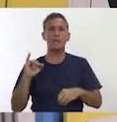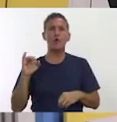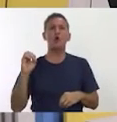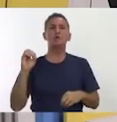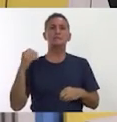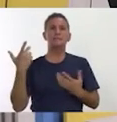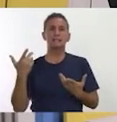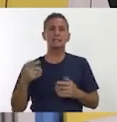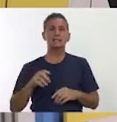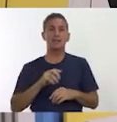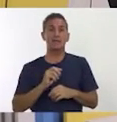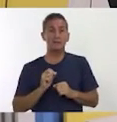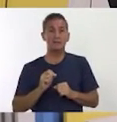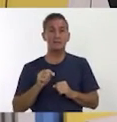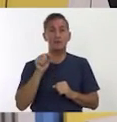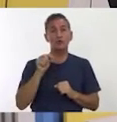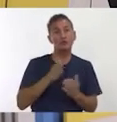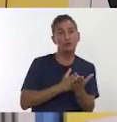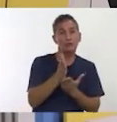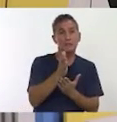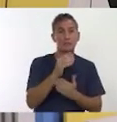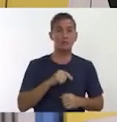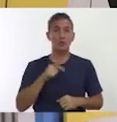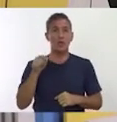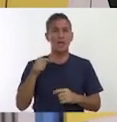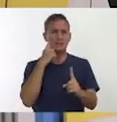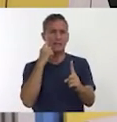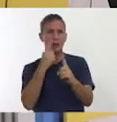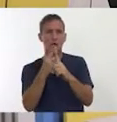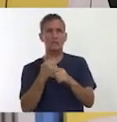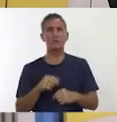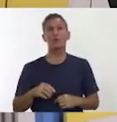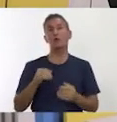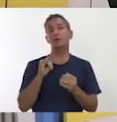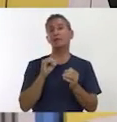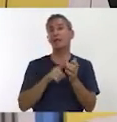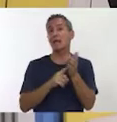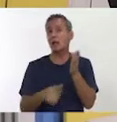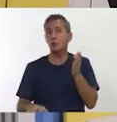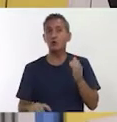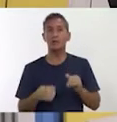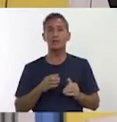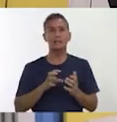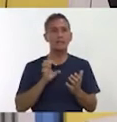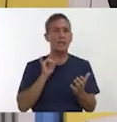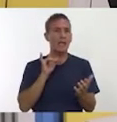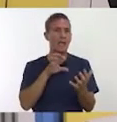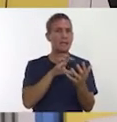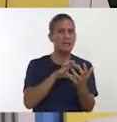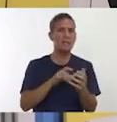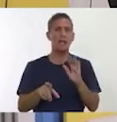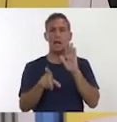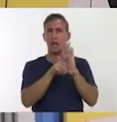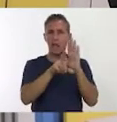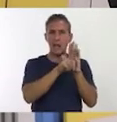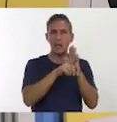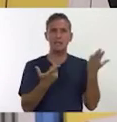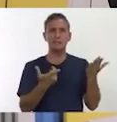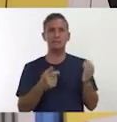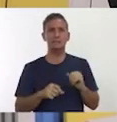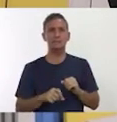veces su sentido. Y ese es el objetivo de la corriente inducida. Y de nosotros aquí